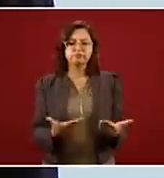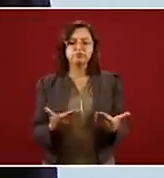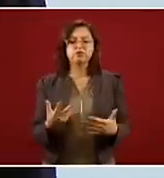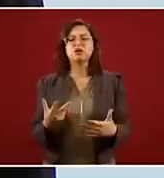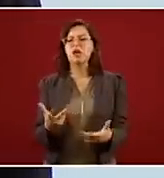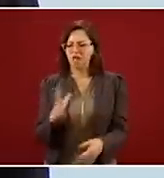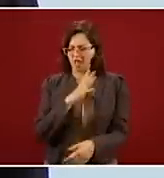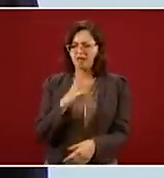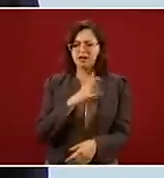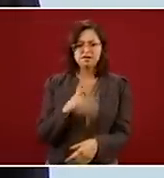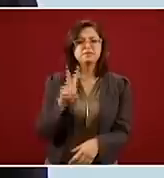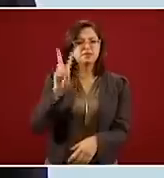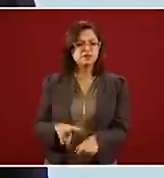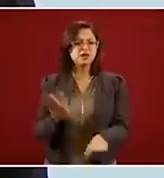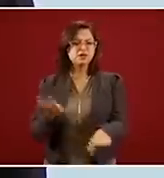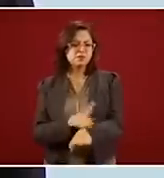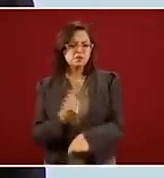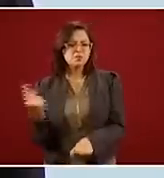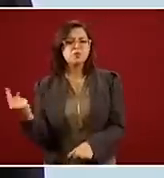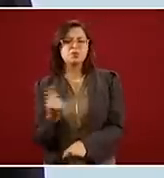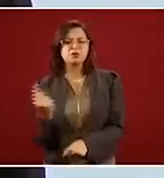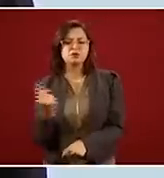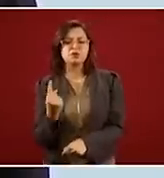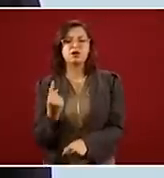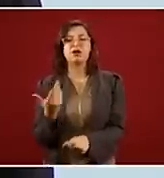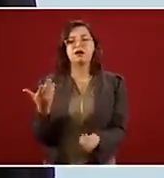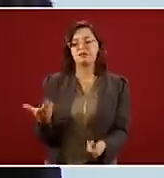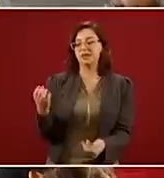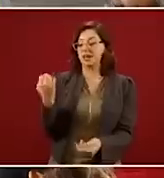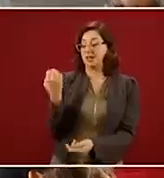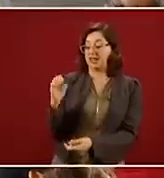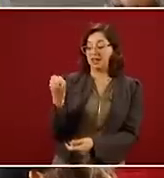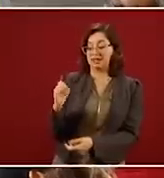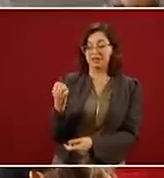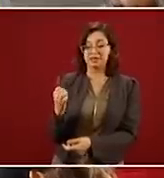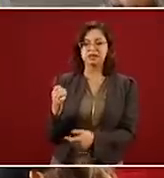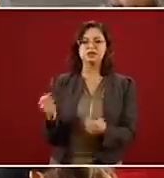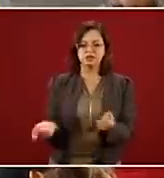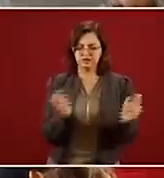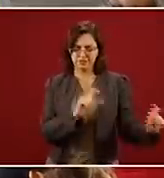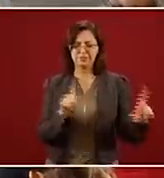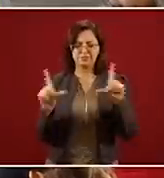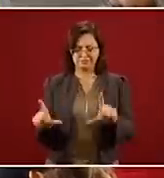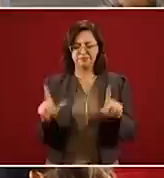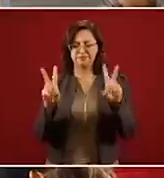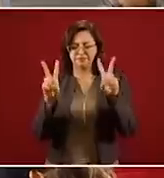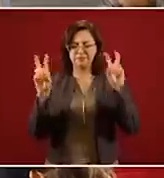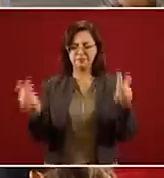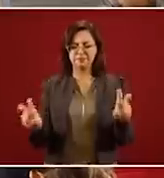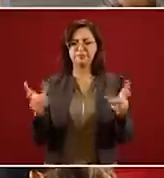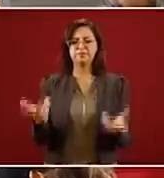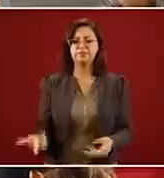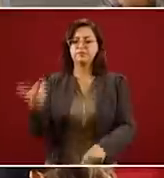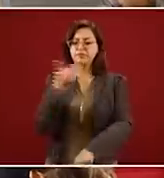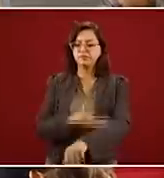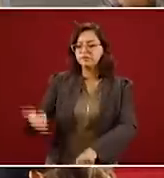lo digo porque ahora en enero, la que sigue para entrar en el tema, hicimos una operación